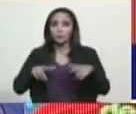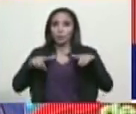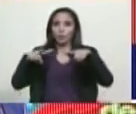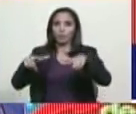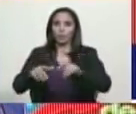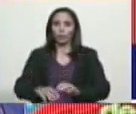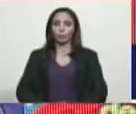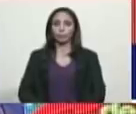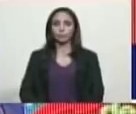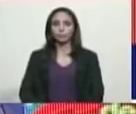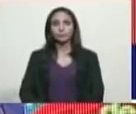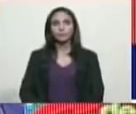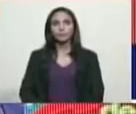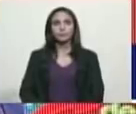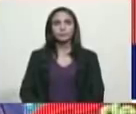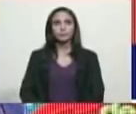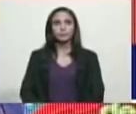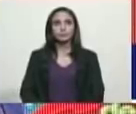su título.